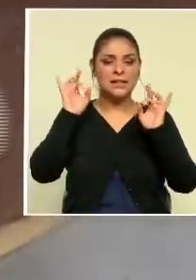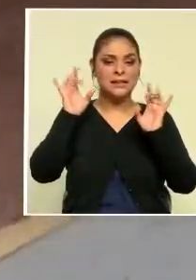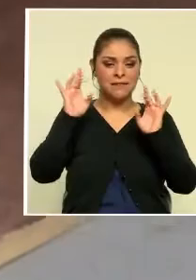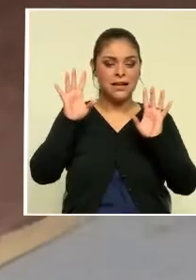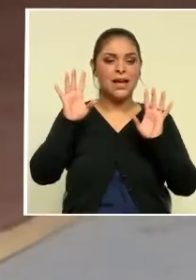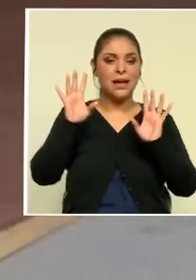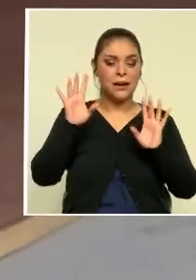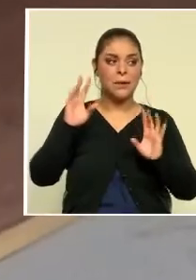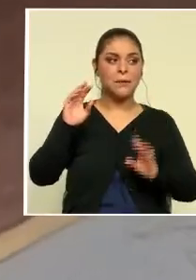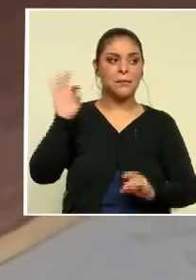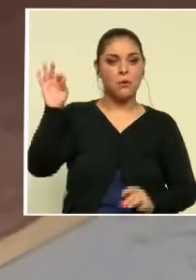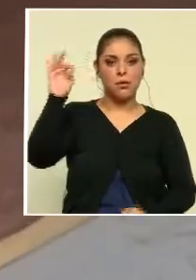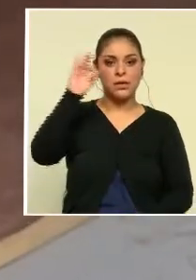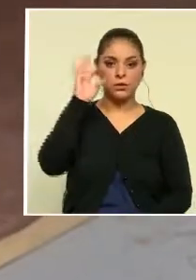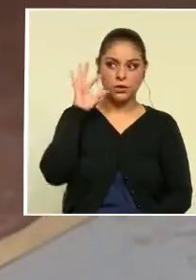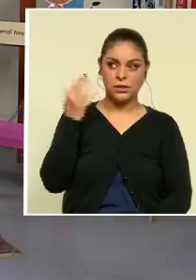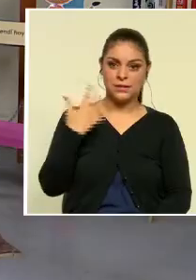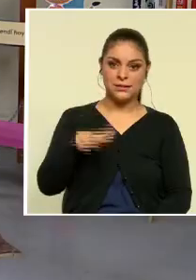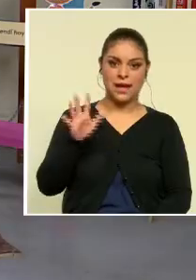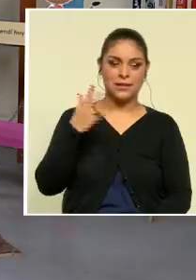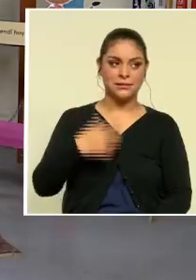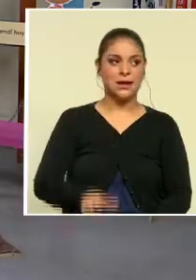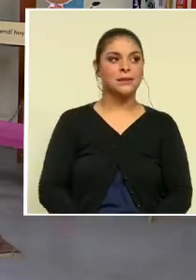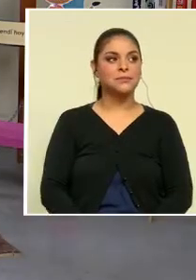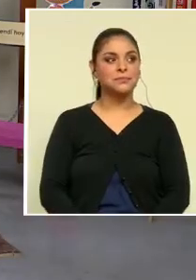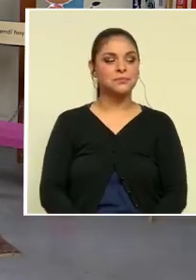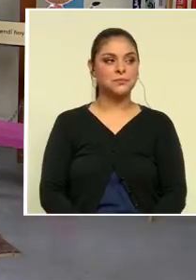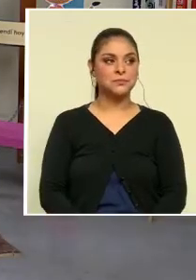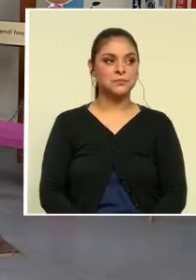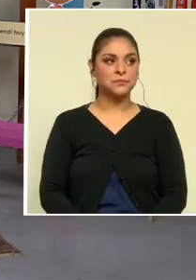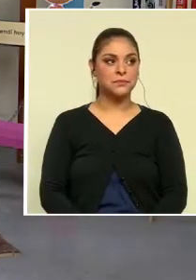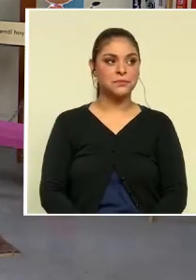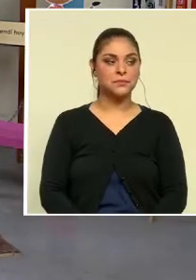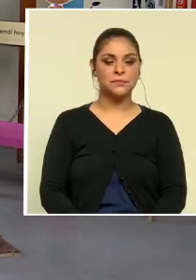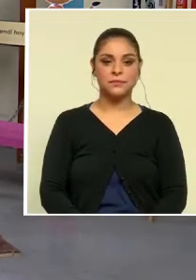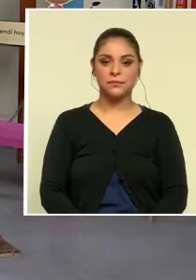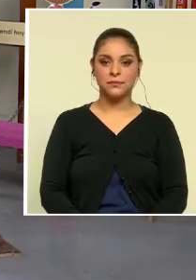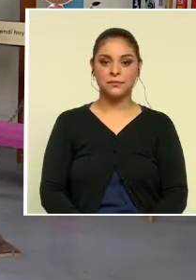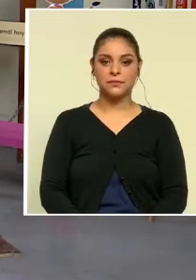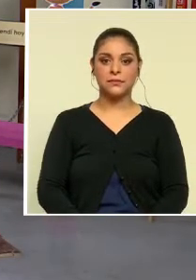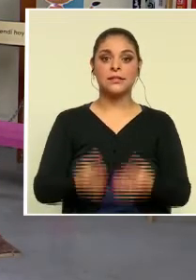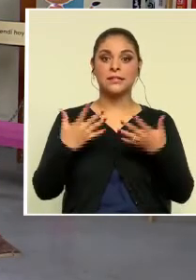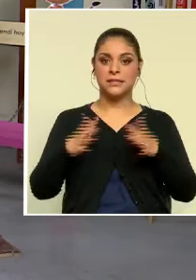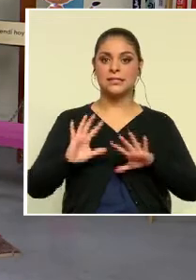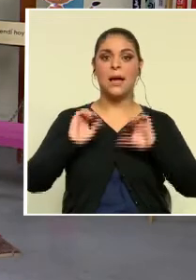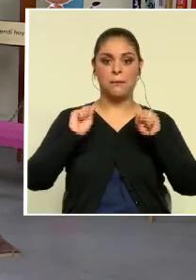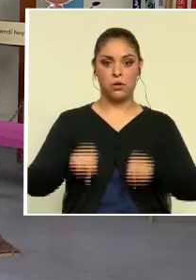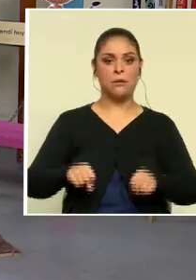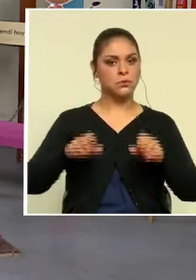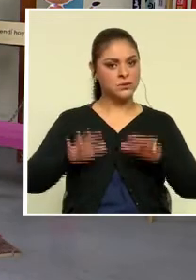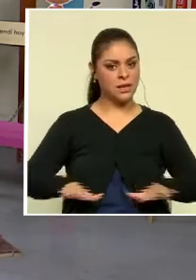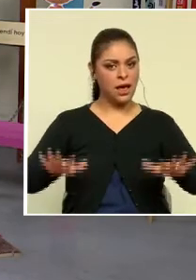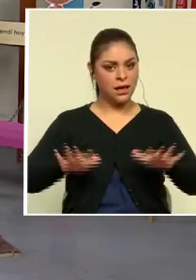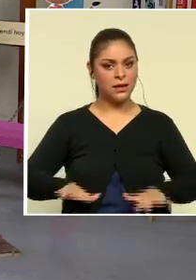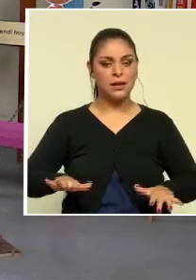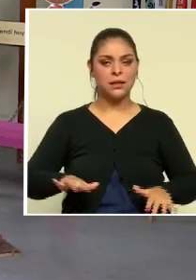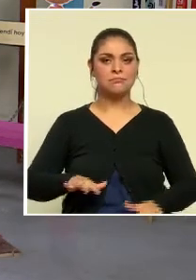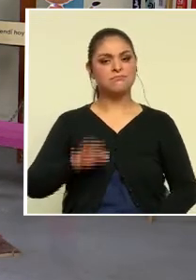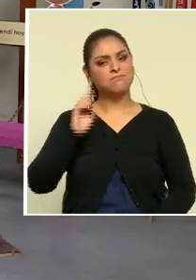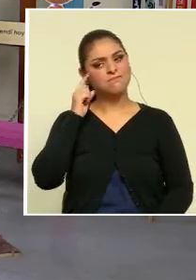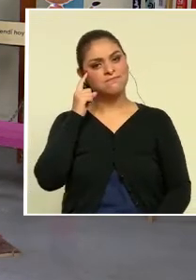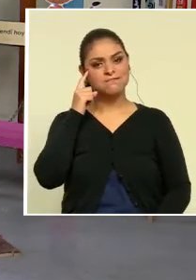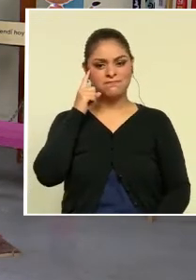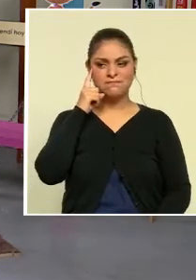allá yo creo que ya ahora la ley ya podemos estar tranquilas será que podemos estar